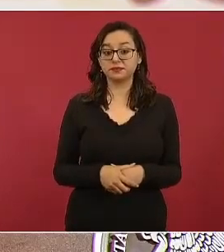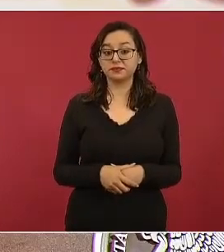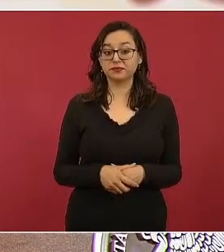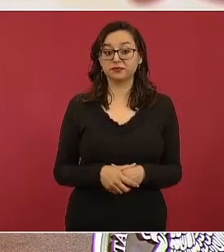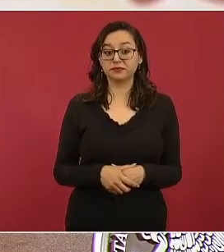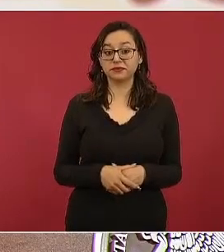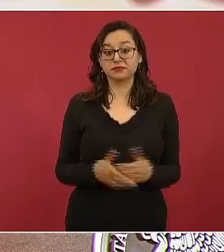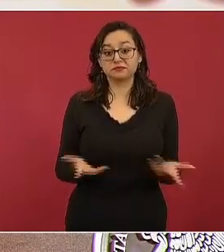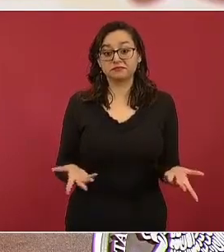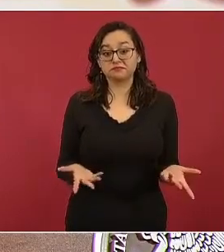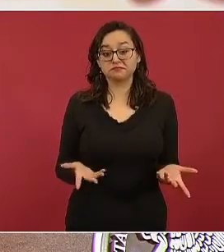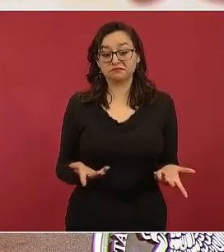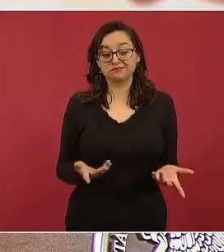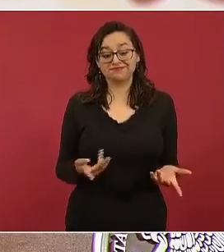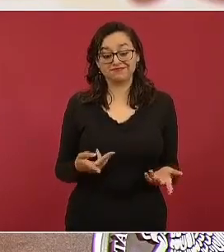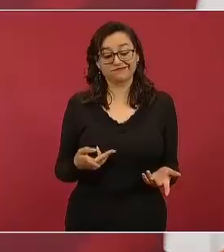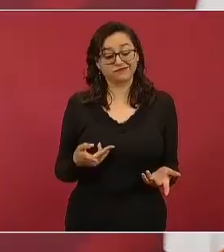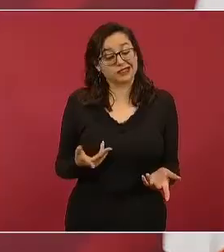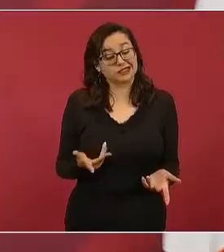No es por echarle la culpa, pero sí